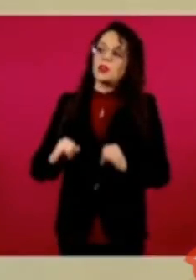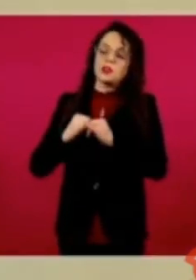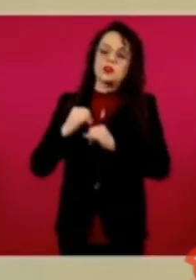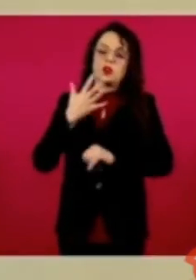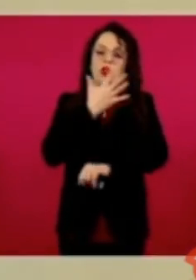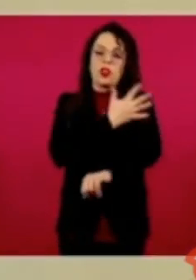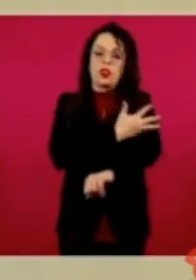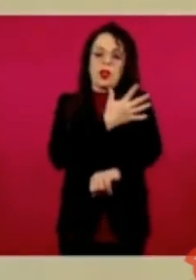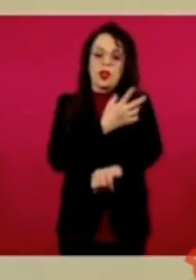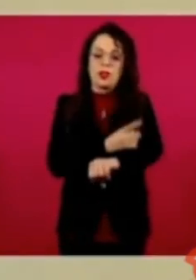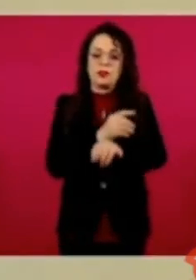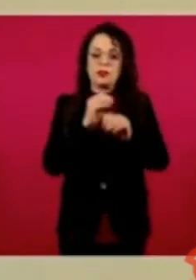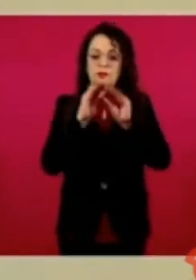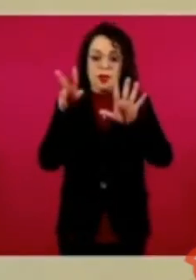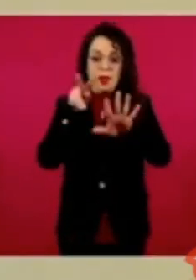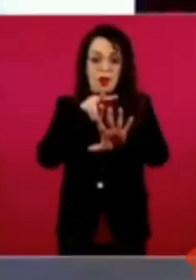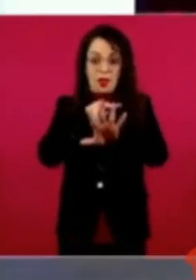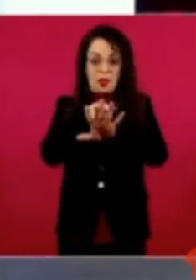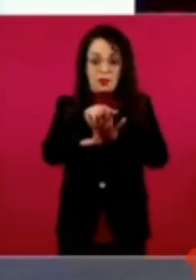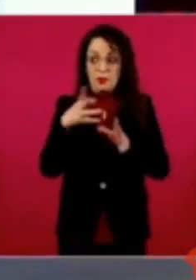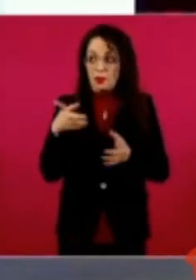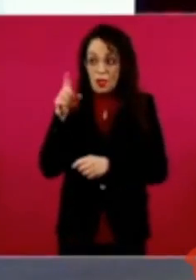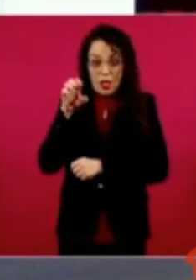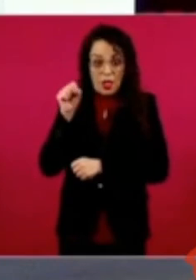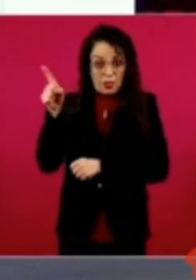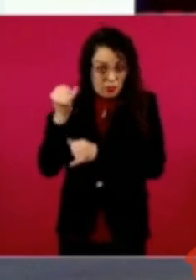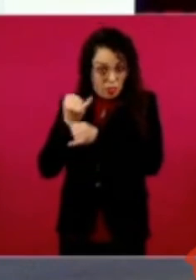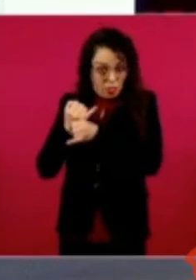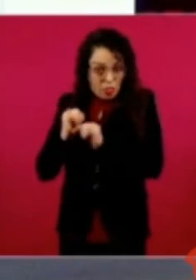que se supone que es autónomo, ¿no?